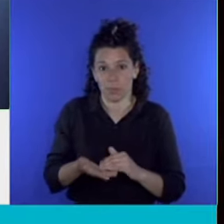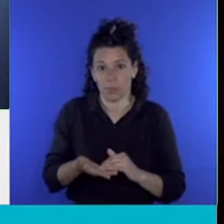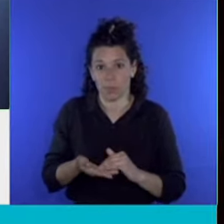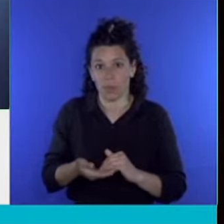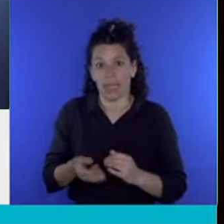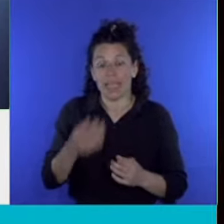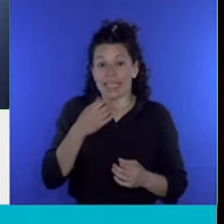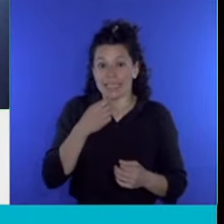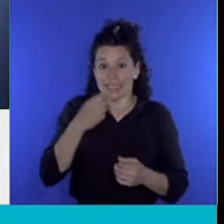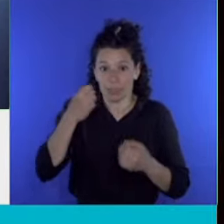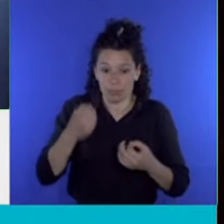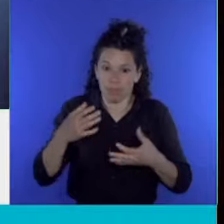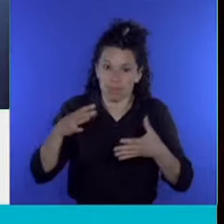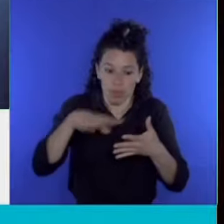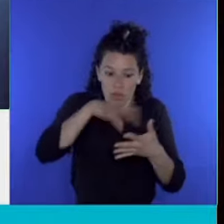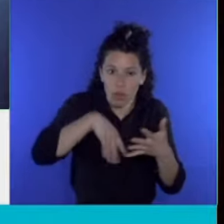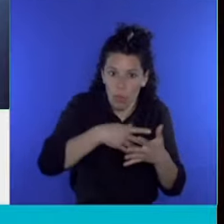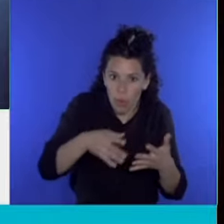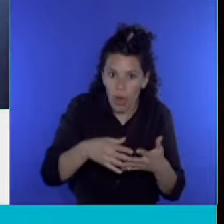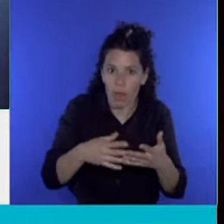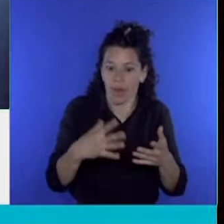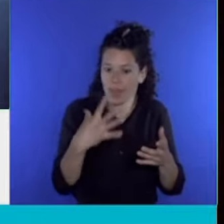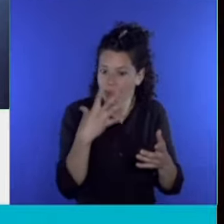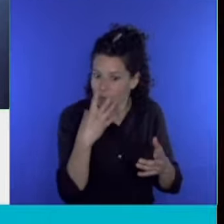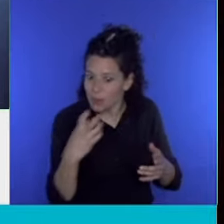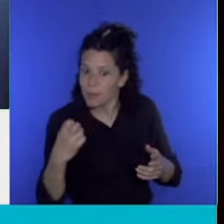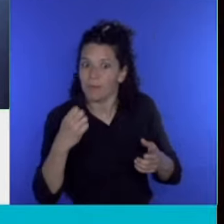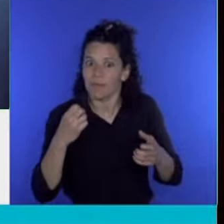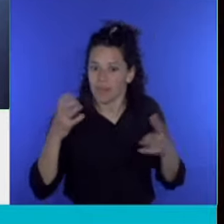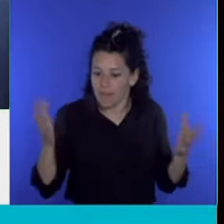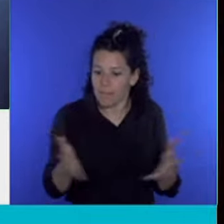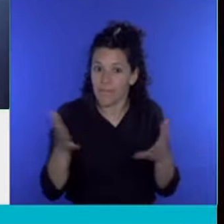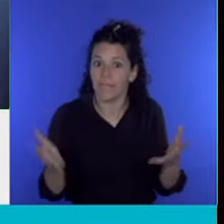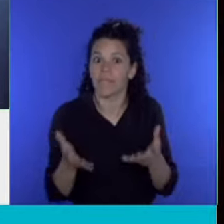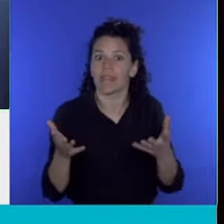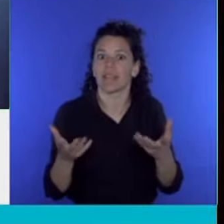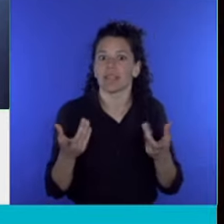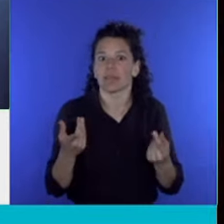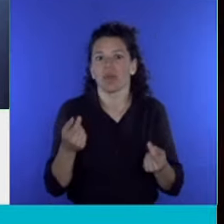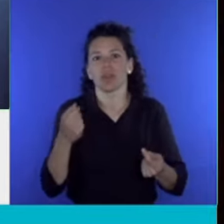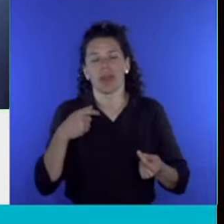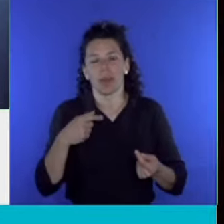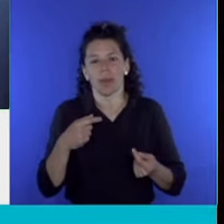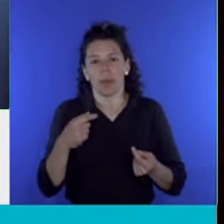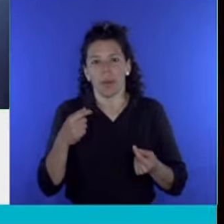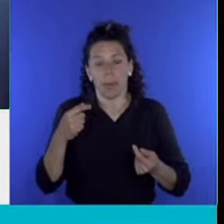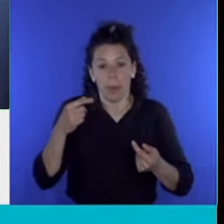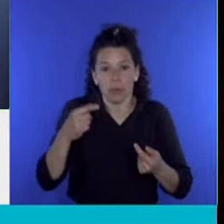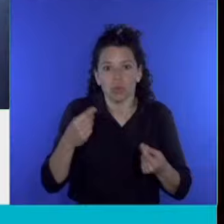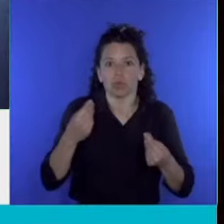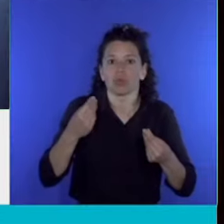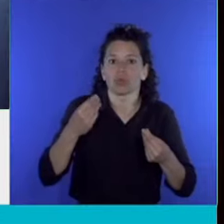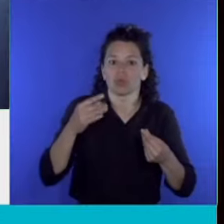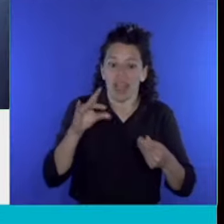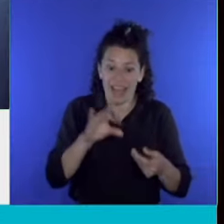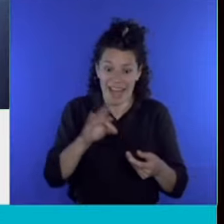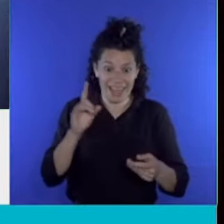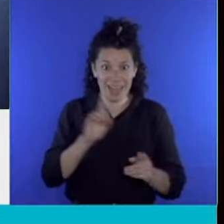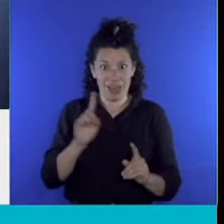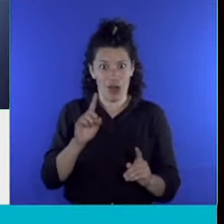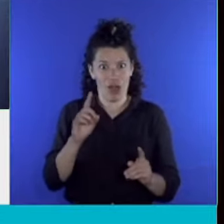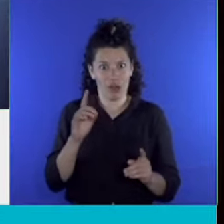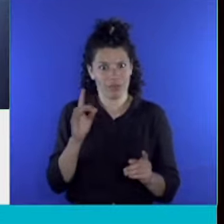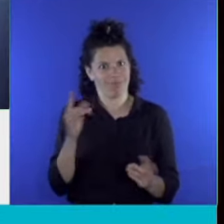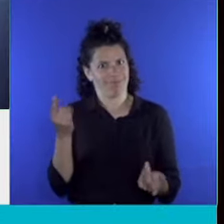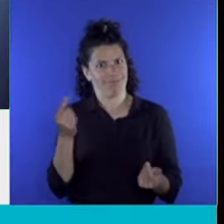estos pramas de atracción de estímulo atracción de inversiones resulta difícil pensar que no elijan la provincia de